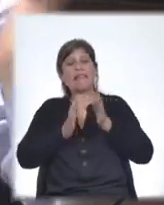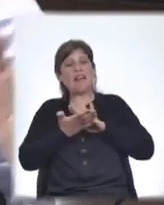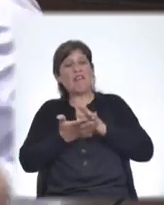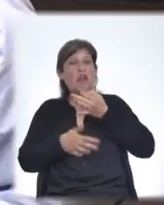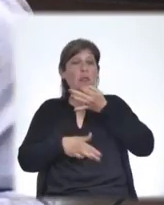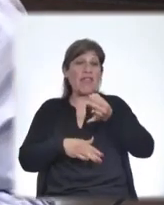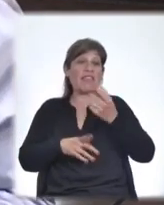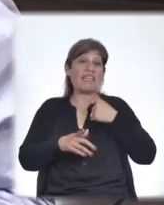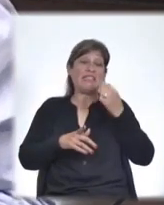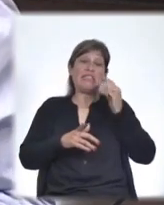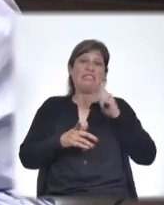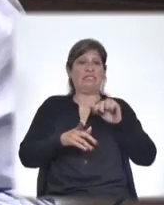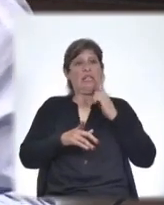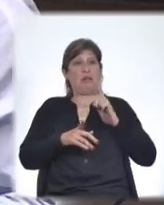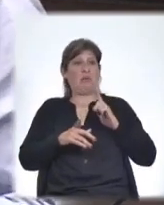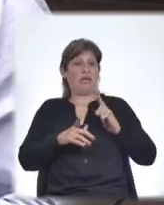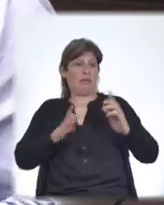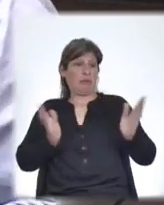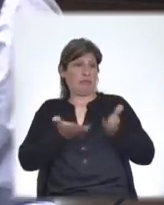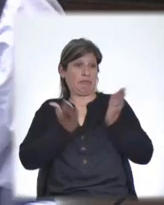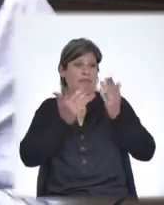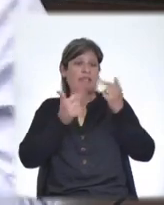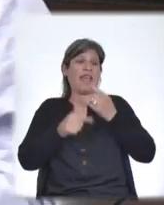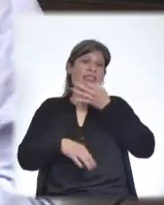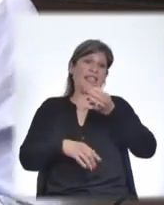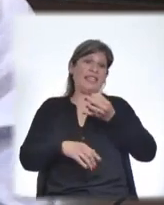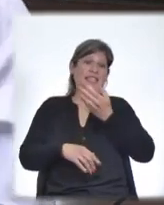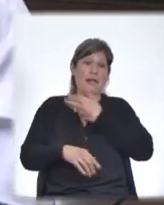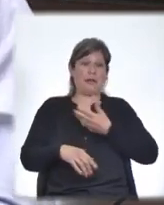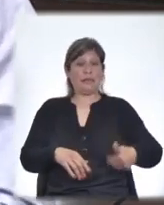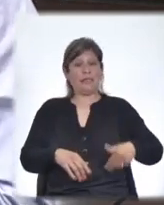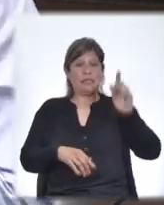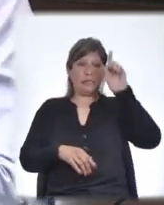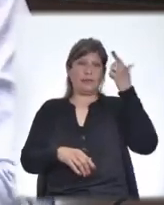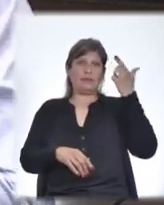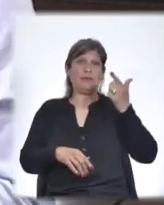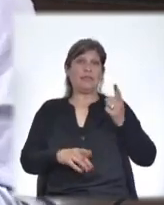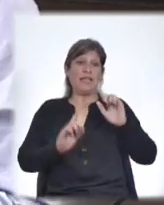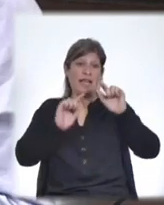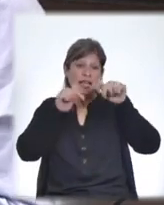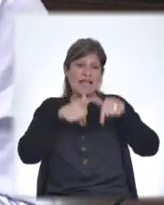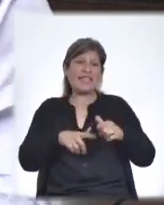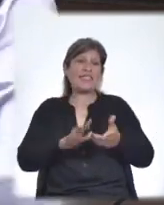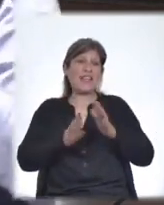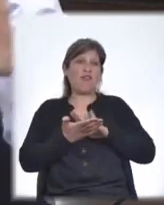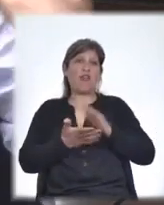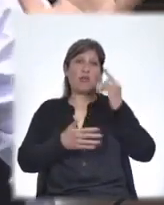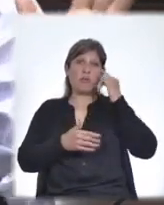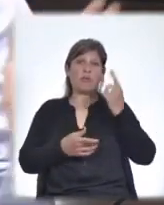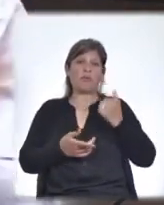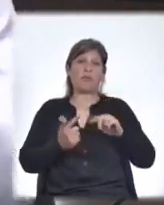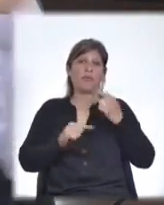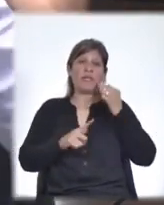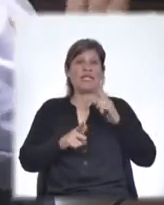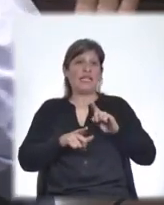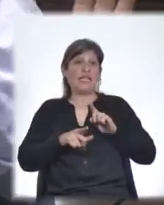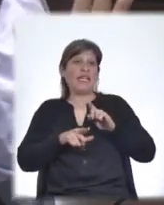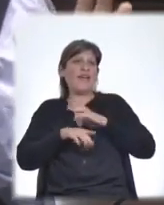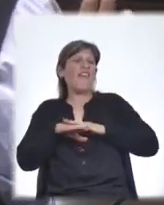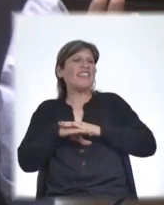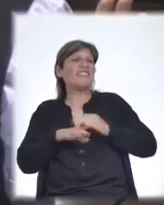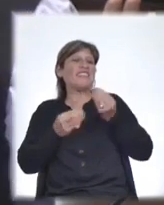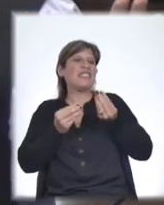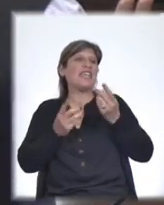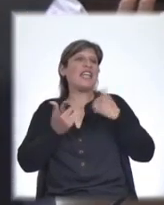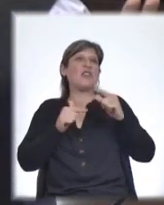sacar lastre, diría el presidente. Ese marco ideológico está sustentado en una especie de realismo mágico de mercado,